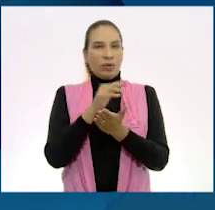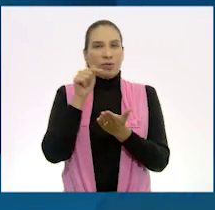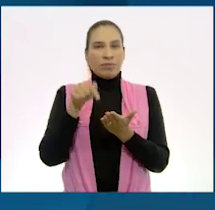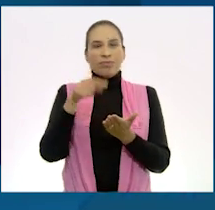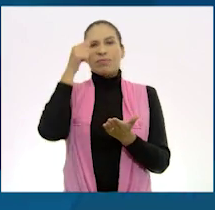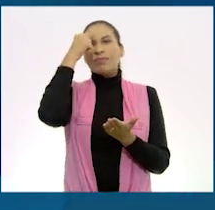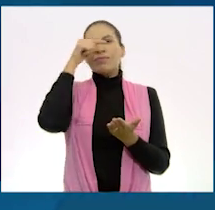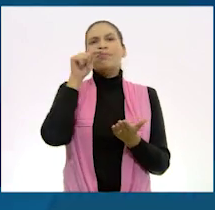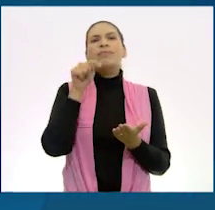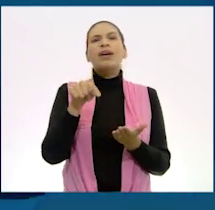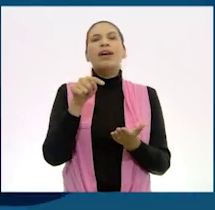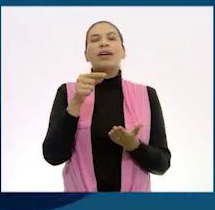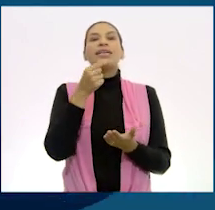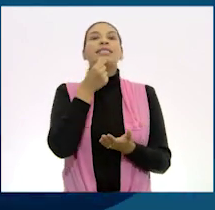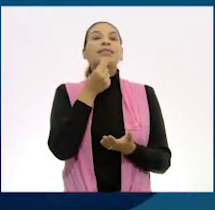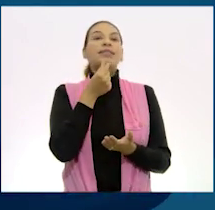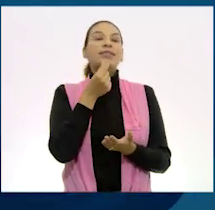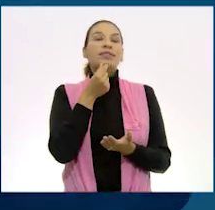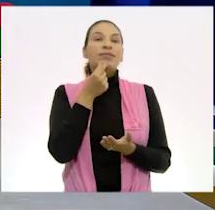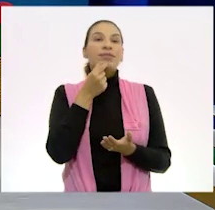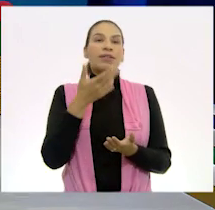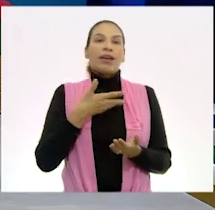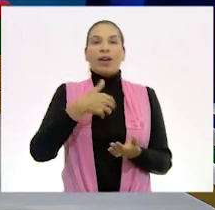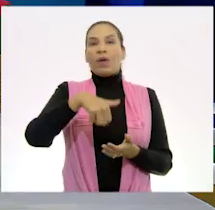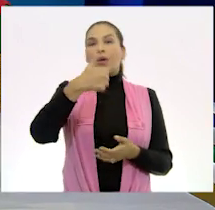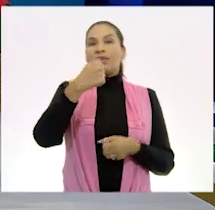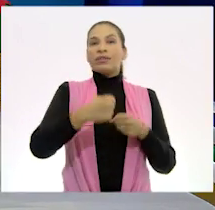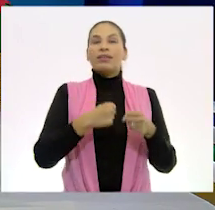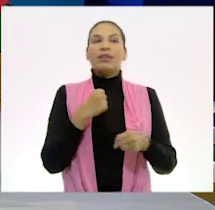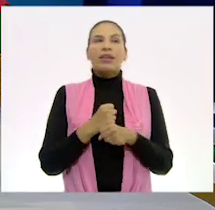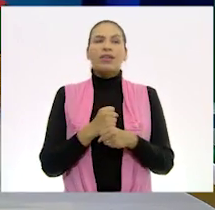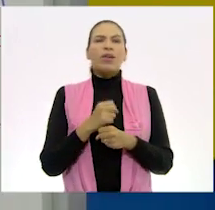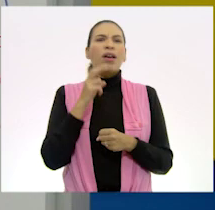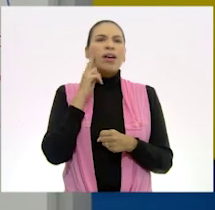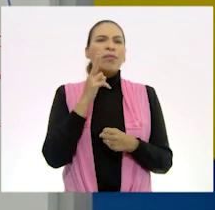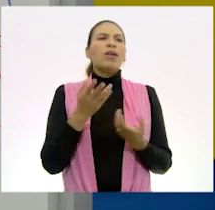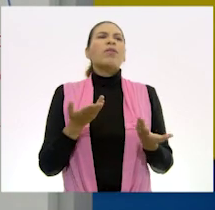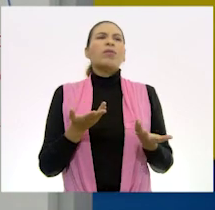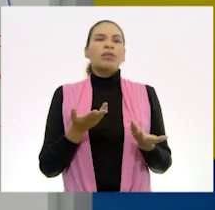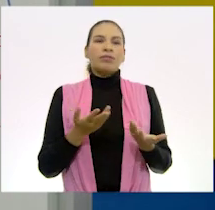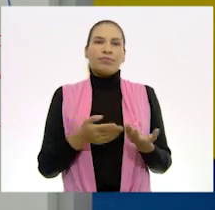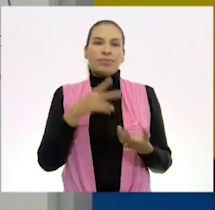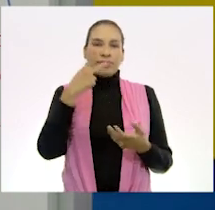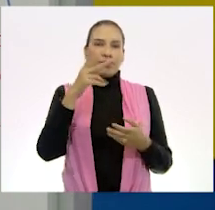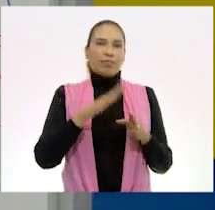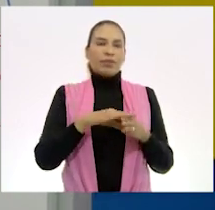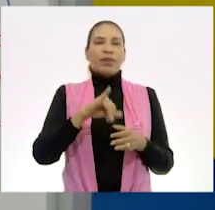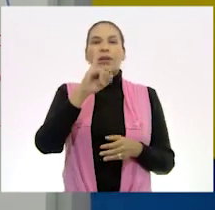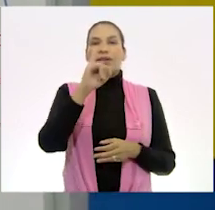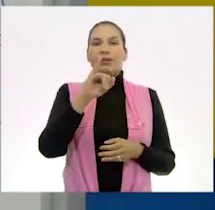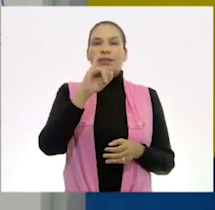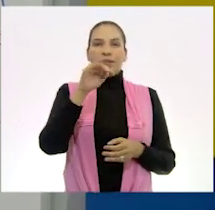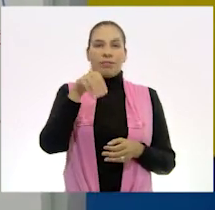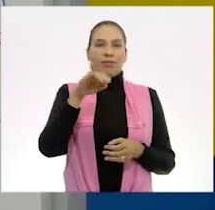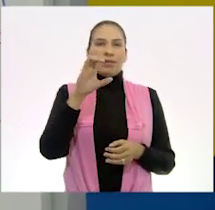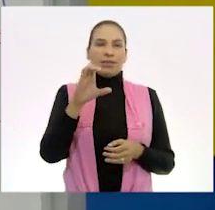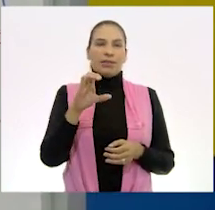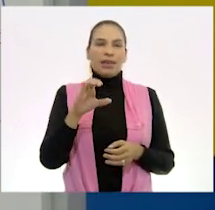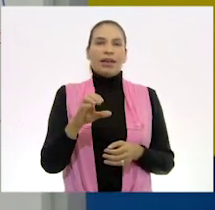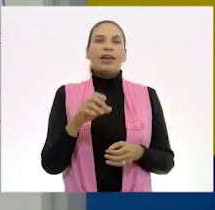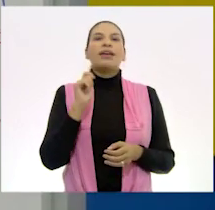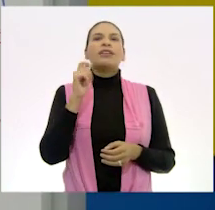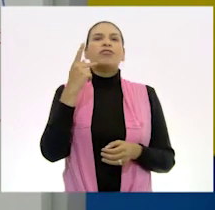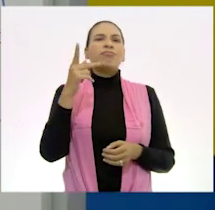son para un niño que tiene 11 años, vamos a tomar su índice de masa corporal